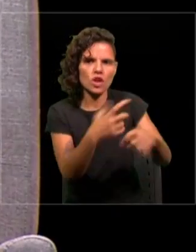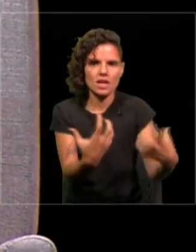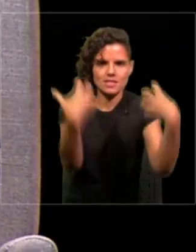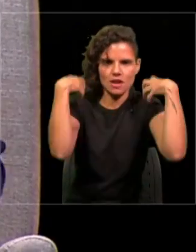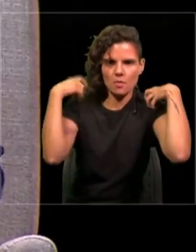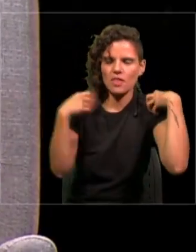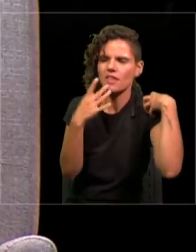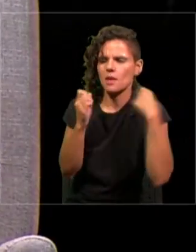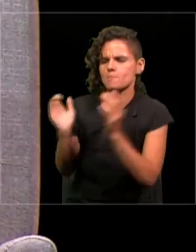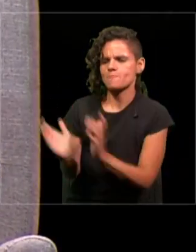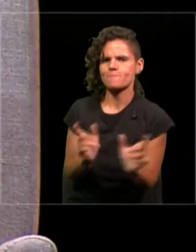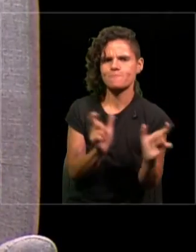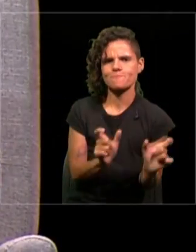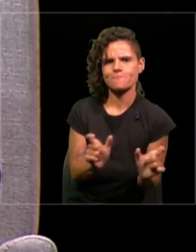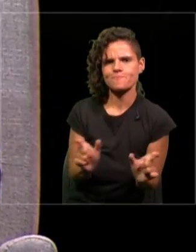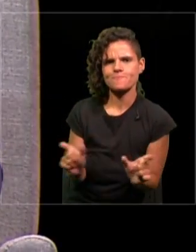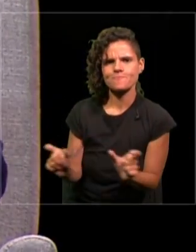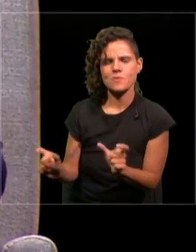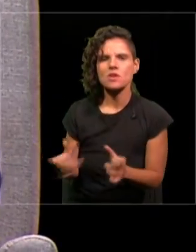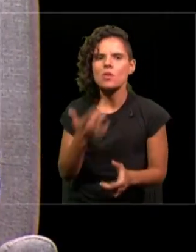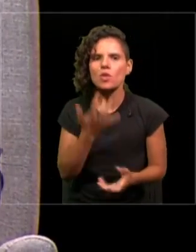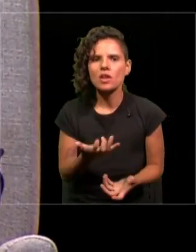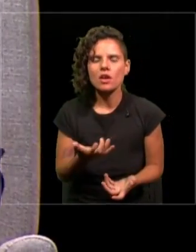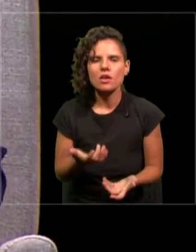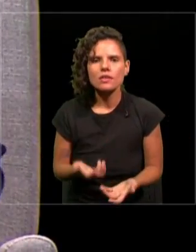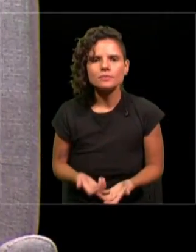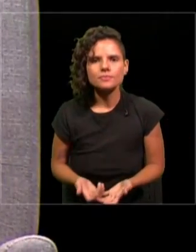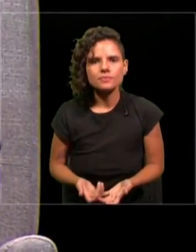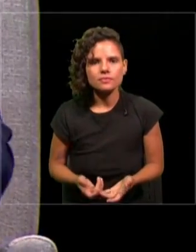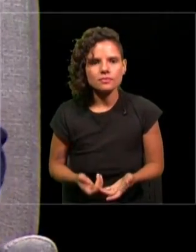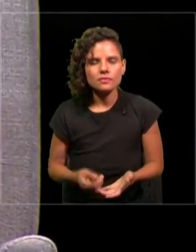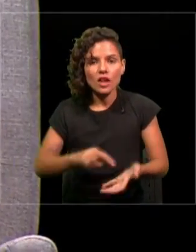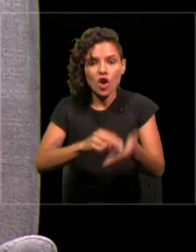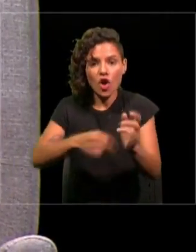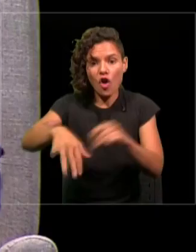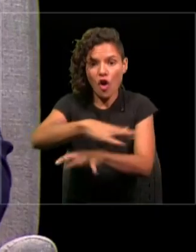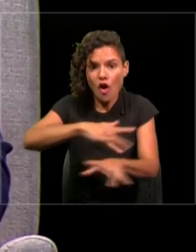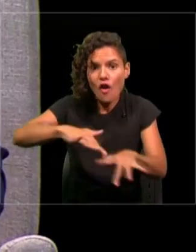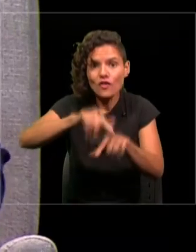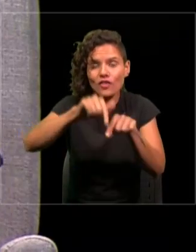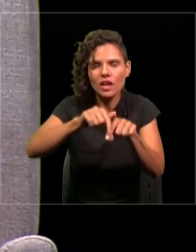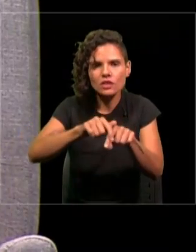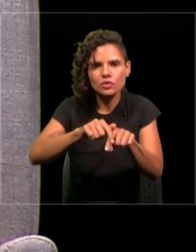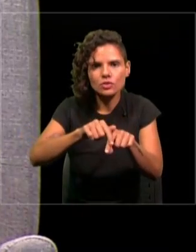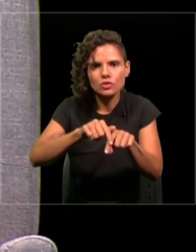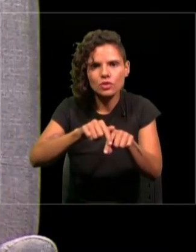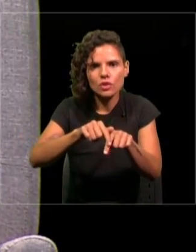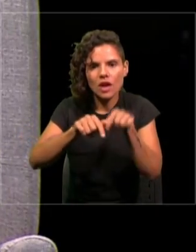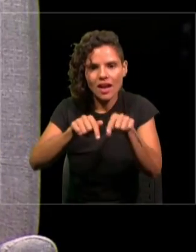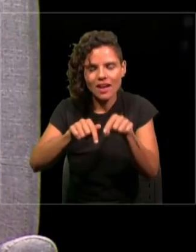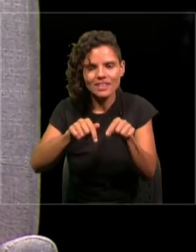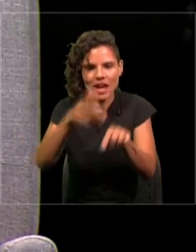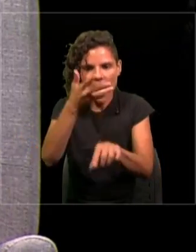orden, ¿cierto? Porque en el fondo, el conflicto no necesariamente nos tiene que llevar a